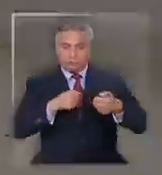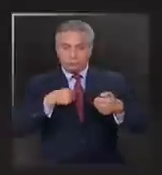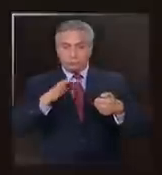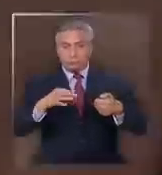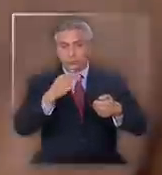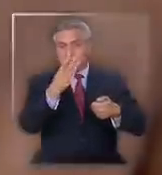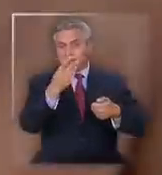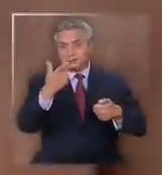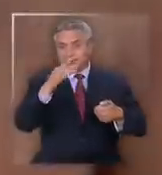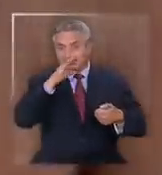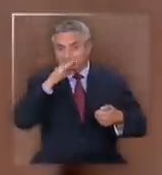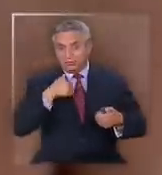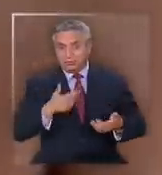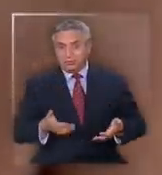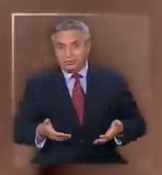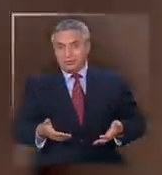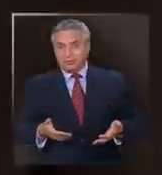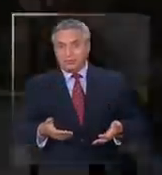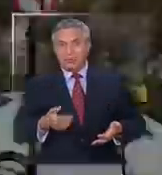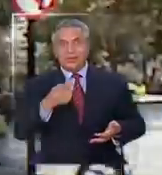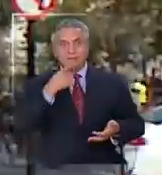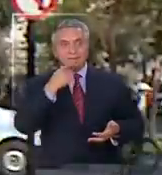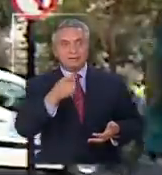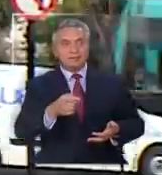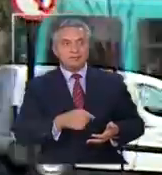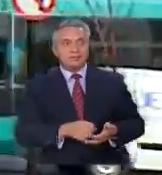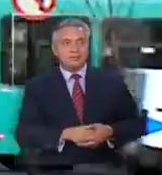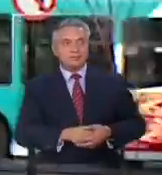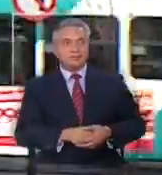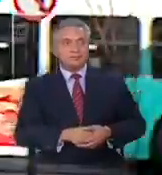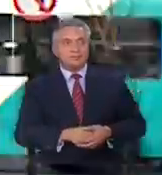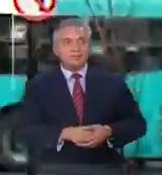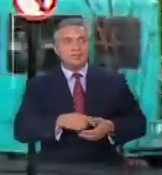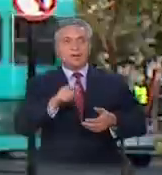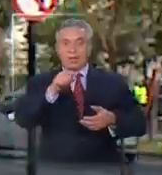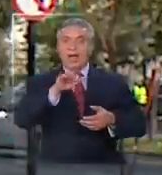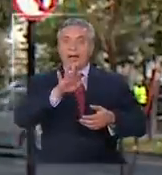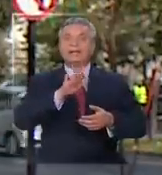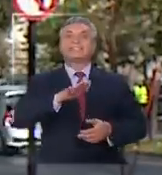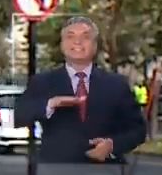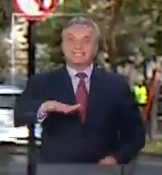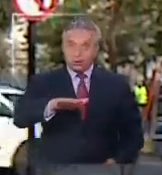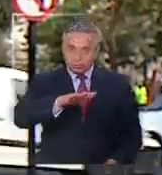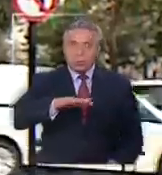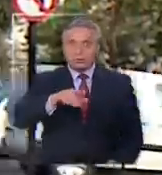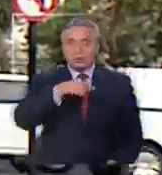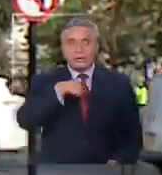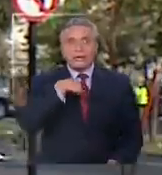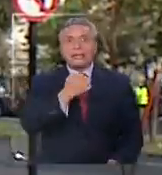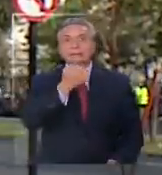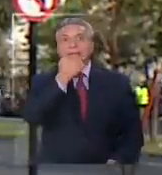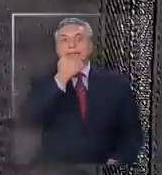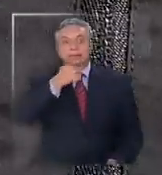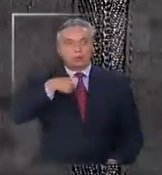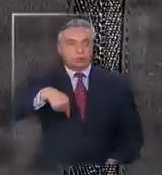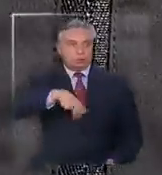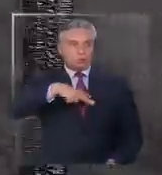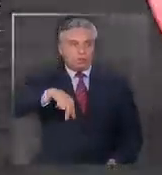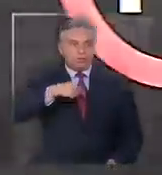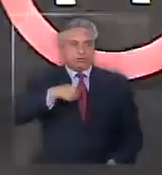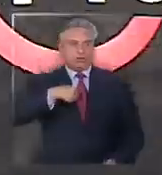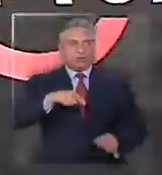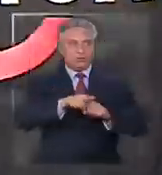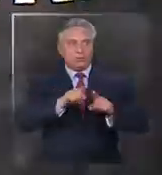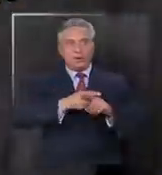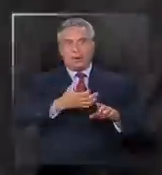37 minutos. Pero no fue el único problema. Parte la situación con un error nuestro en la producción de